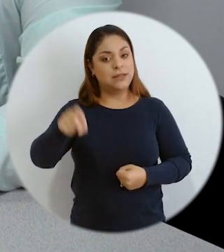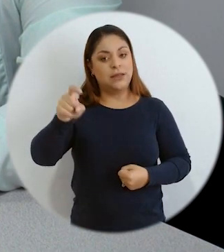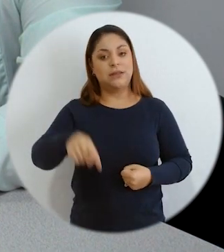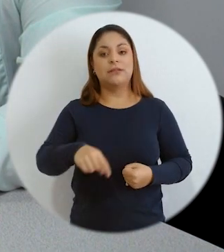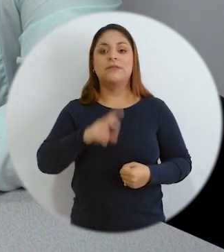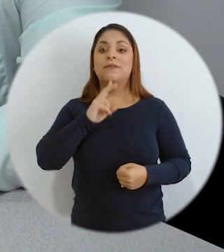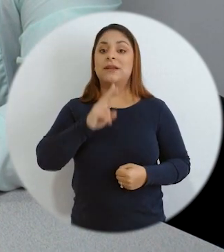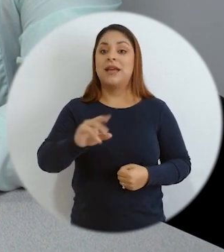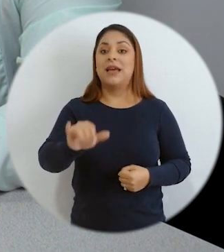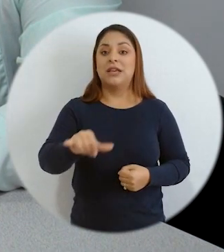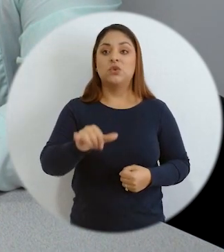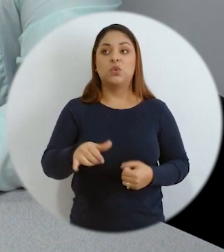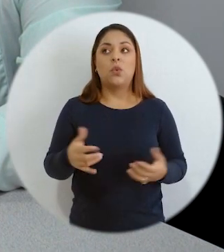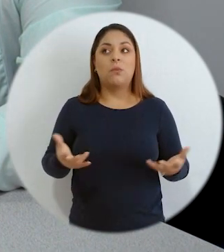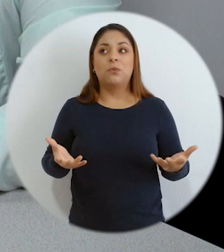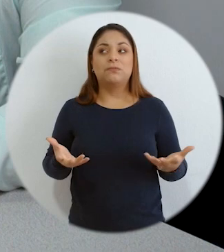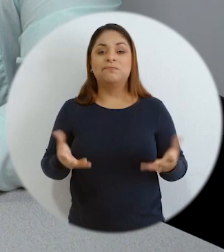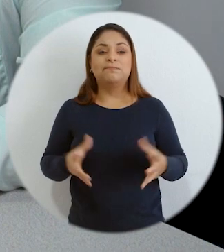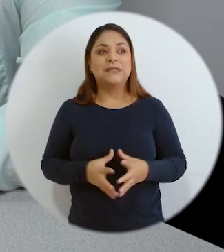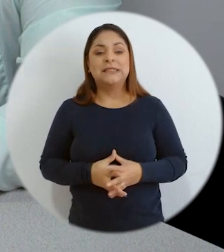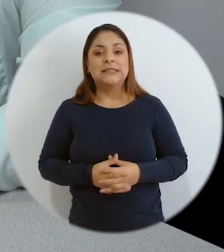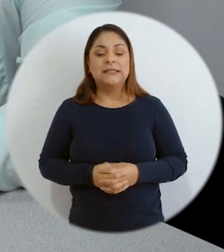necesitan, y eso es